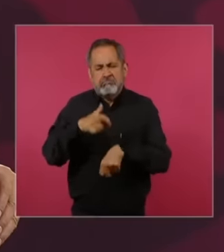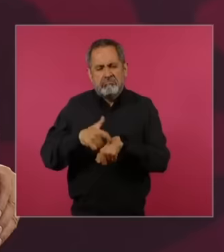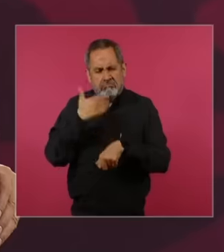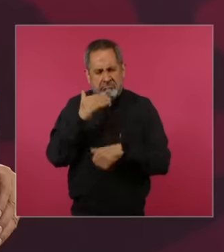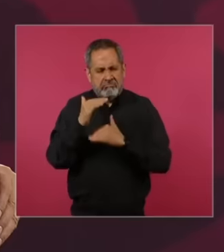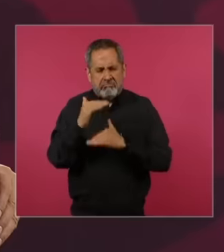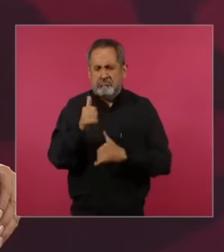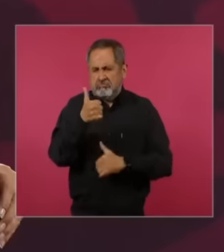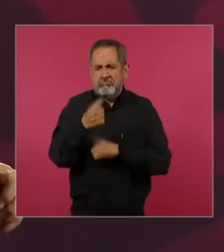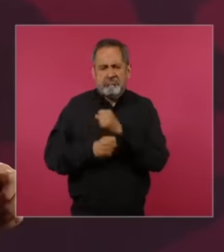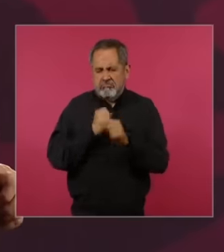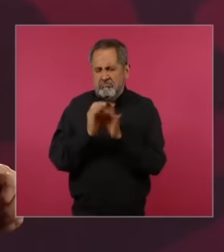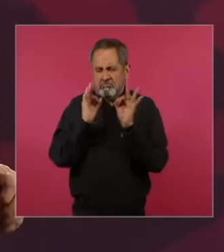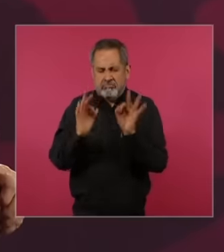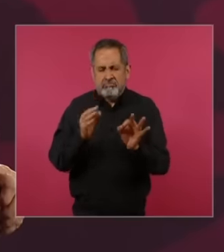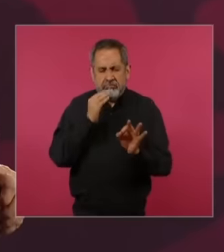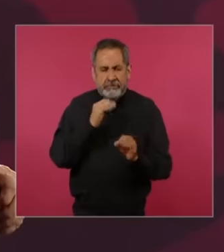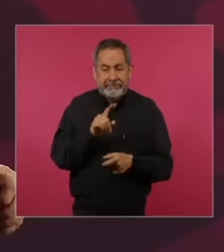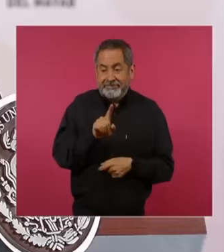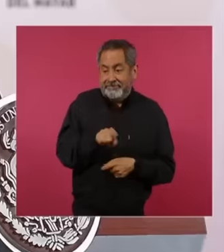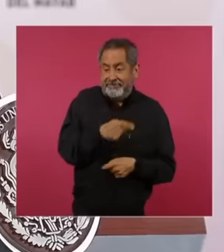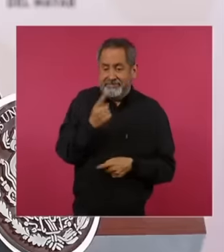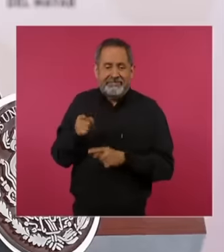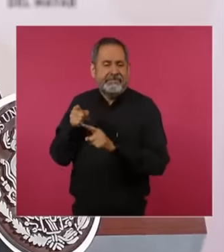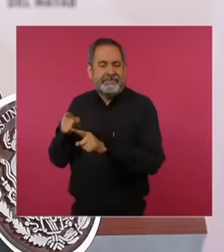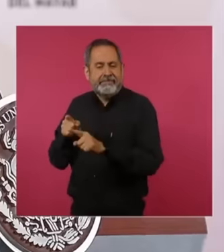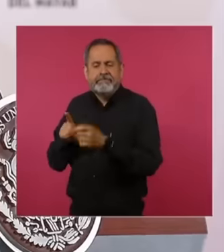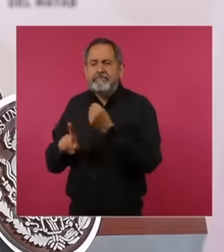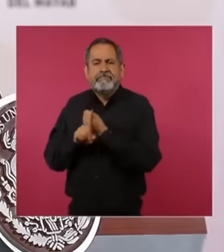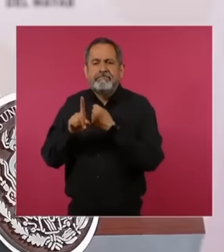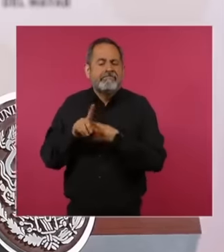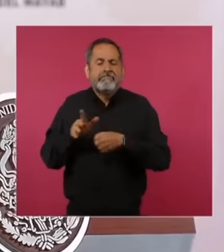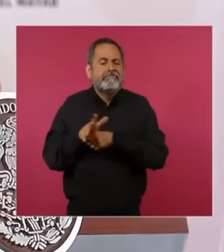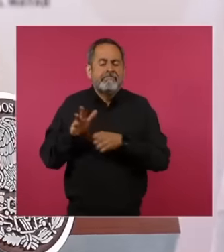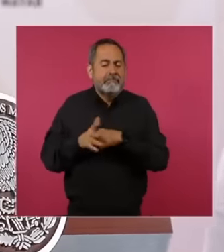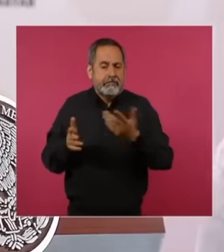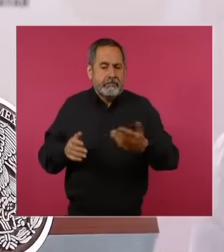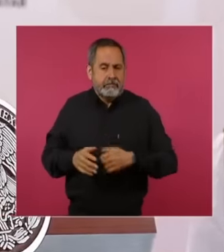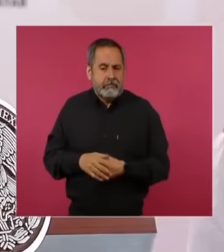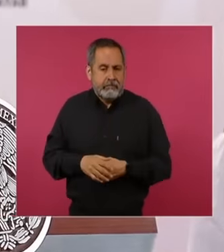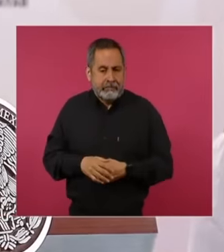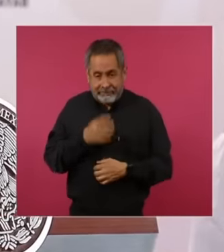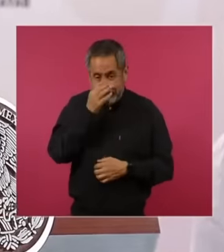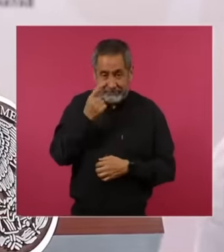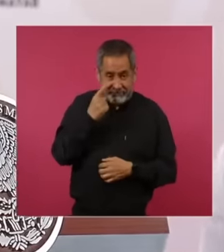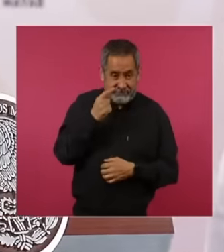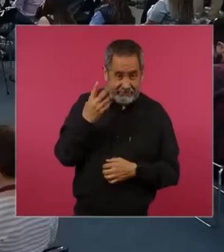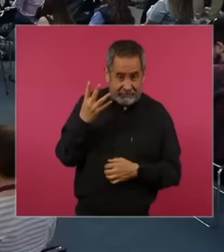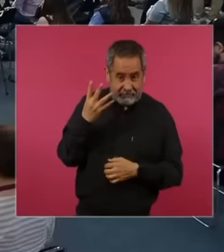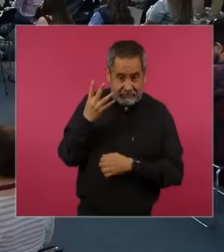Donde hay problema es cuando son 4 años